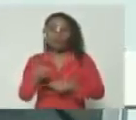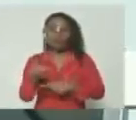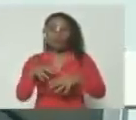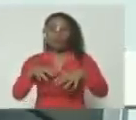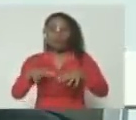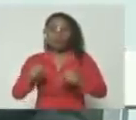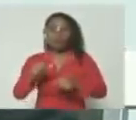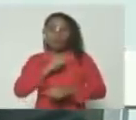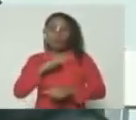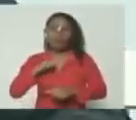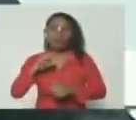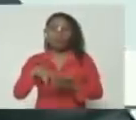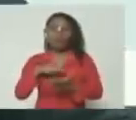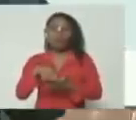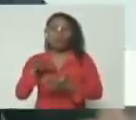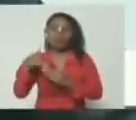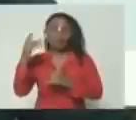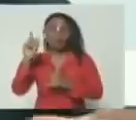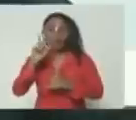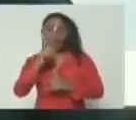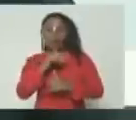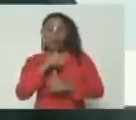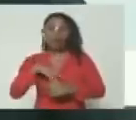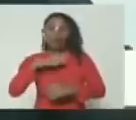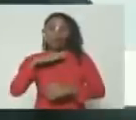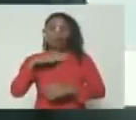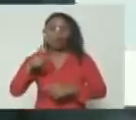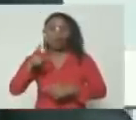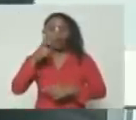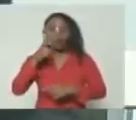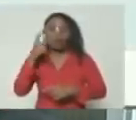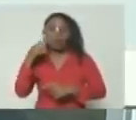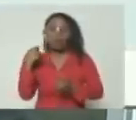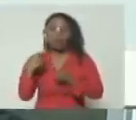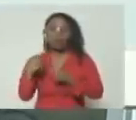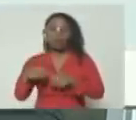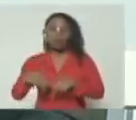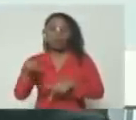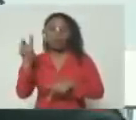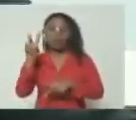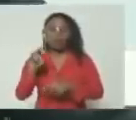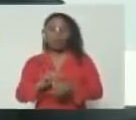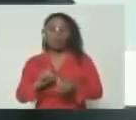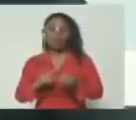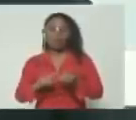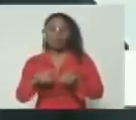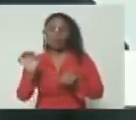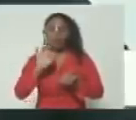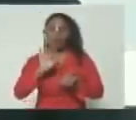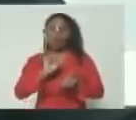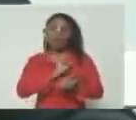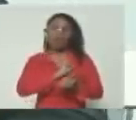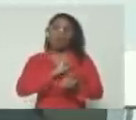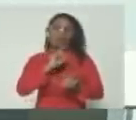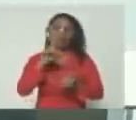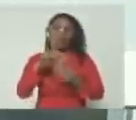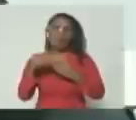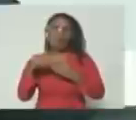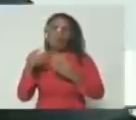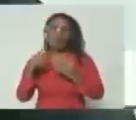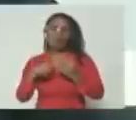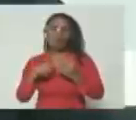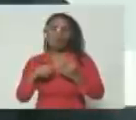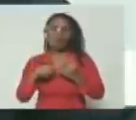capitales privados nacionales y extranjeros no encuentran la suficiente seguridad jurídica para invertir en Venezuela. No hay nada más cobarde que un dólar. Si